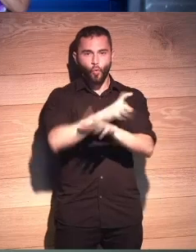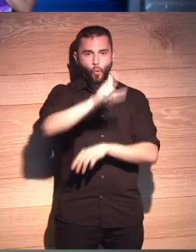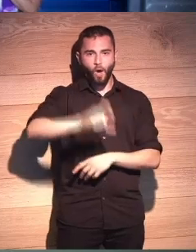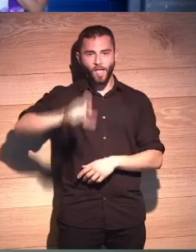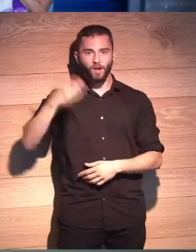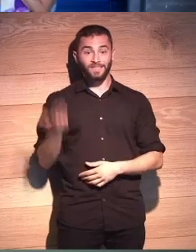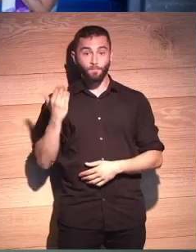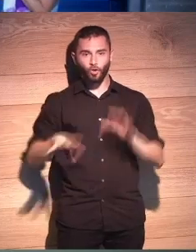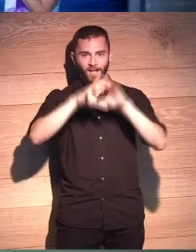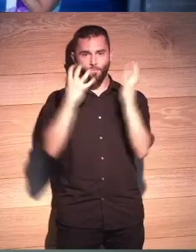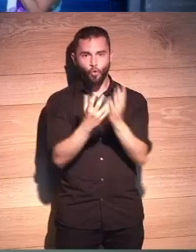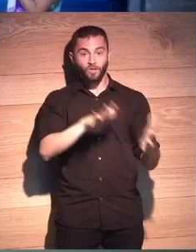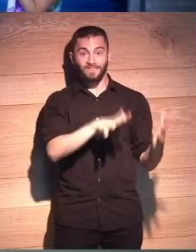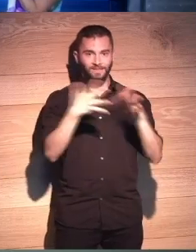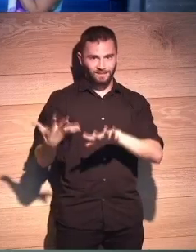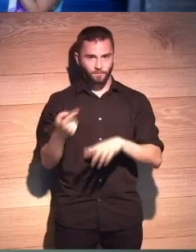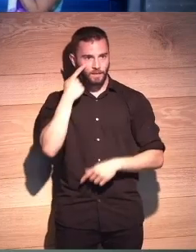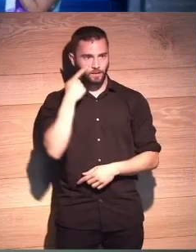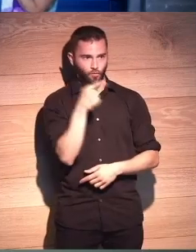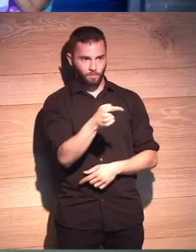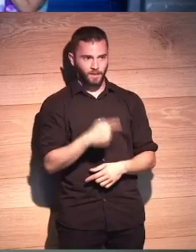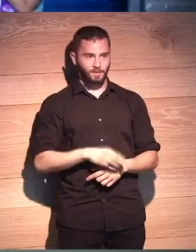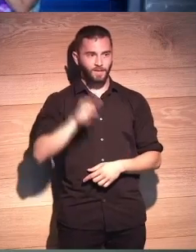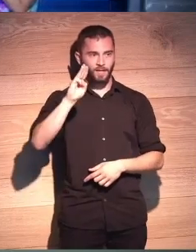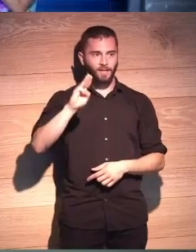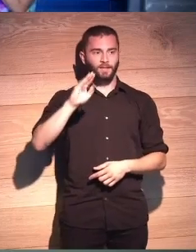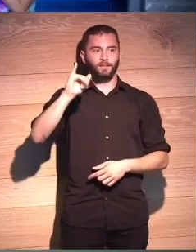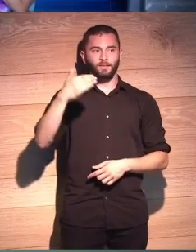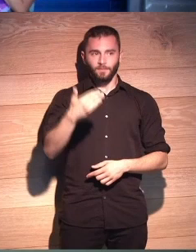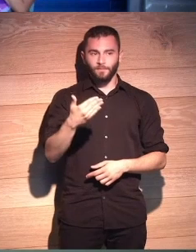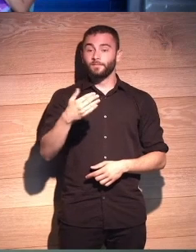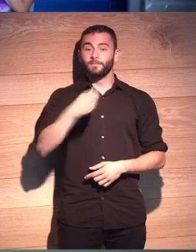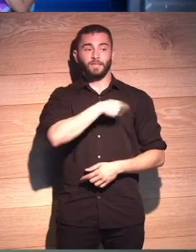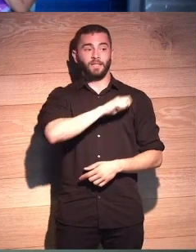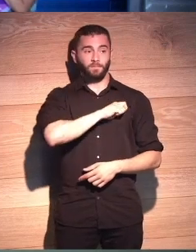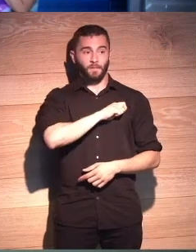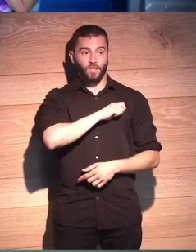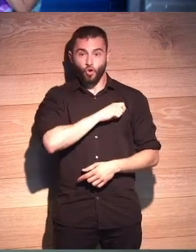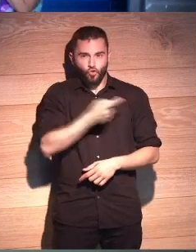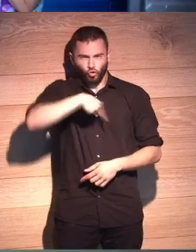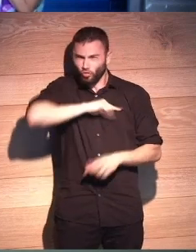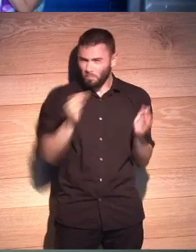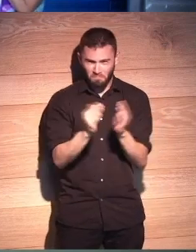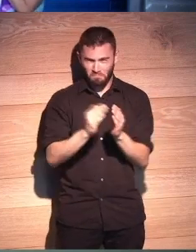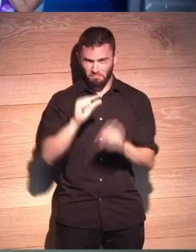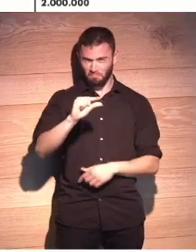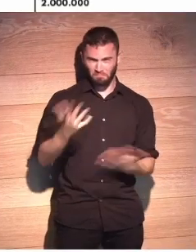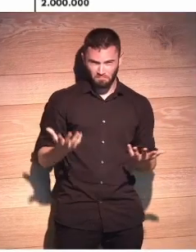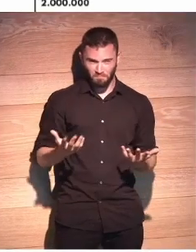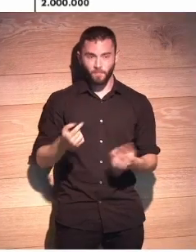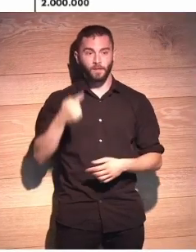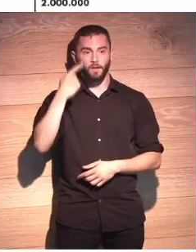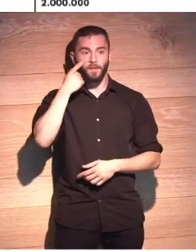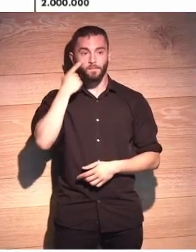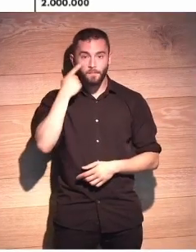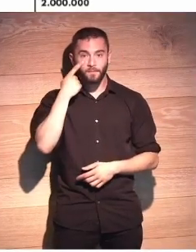están cambiando el mundo. Y aquí lo veis, mirar el PIB español, y resulta lo pequeñito que somos, que mirar